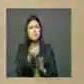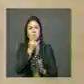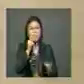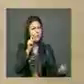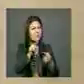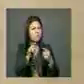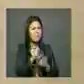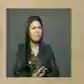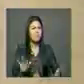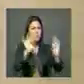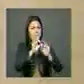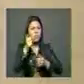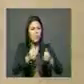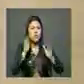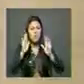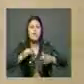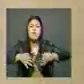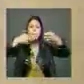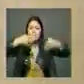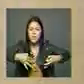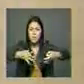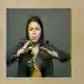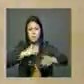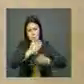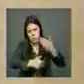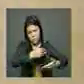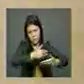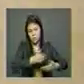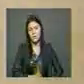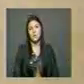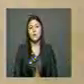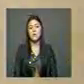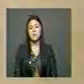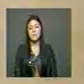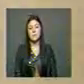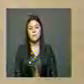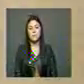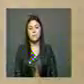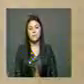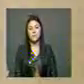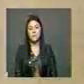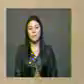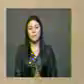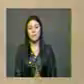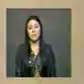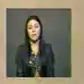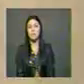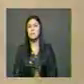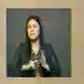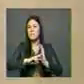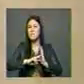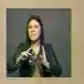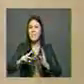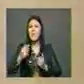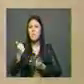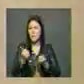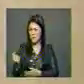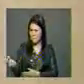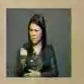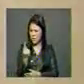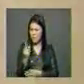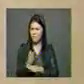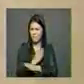alusión a aspectos de carácter formal o procedimental. Es decir, la pregunta